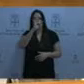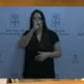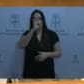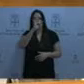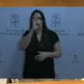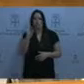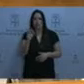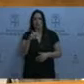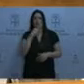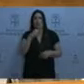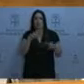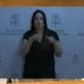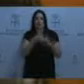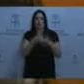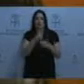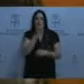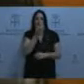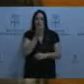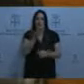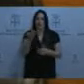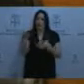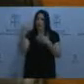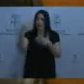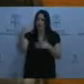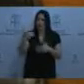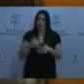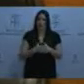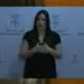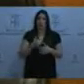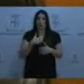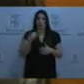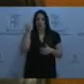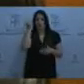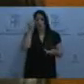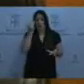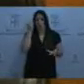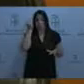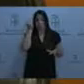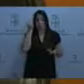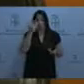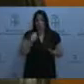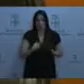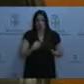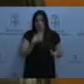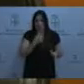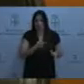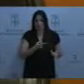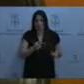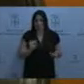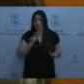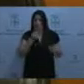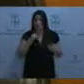del Grupo Socialista. Sí, muchas gracias, señor presidente. Bueno, yo creo que lo dicho, sobre todo en esta